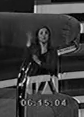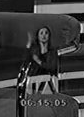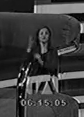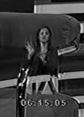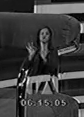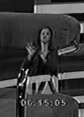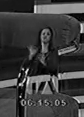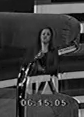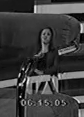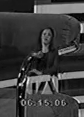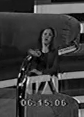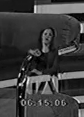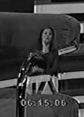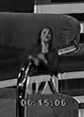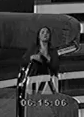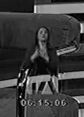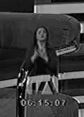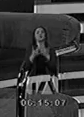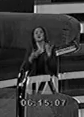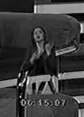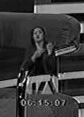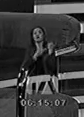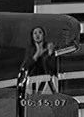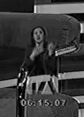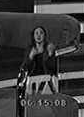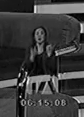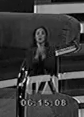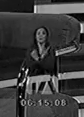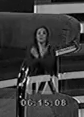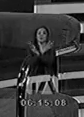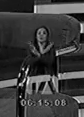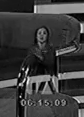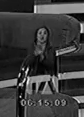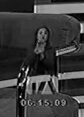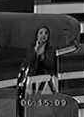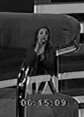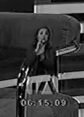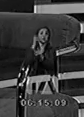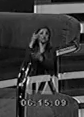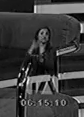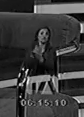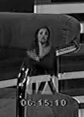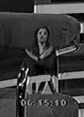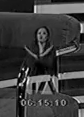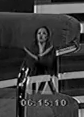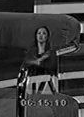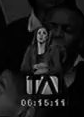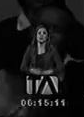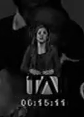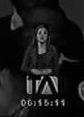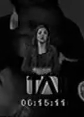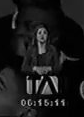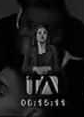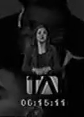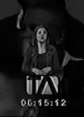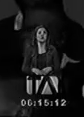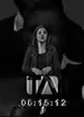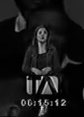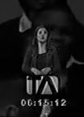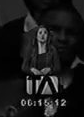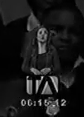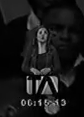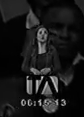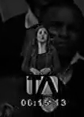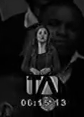busca reforzar la prevención del abuso sexual en el sistema educativo. Por ellos y por su